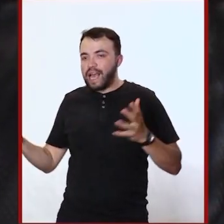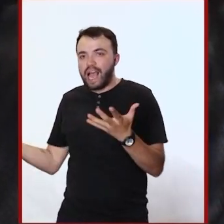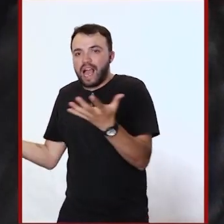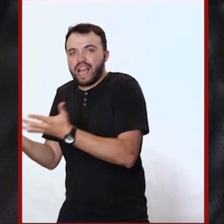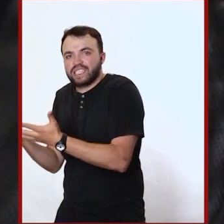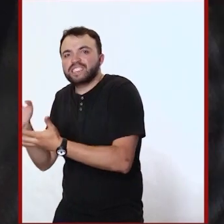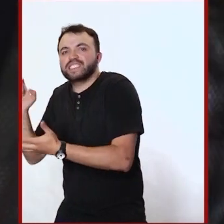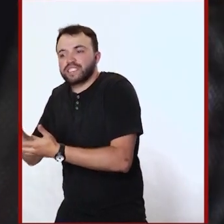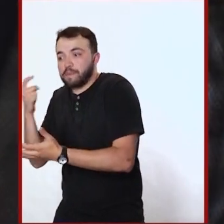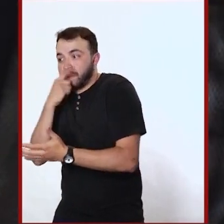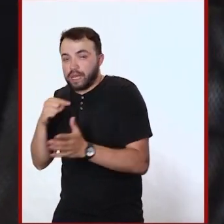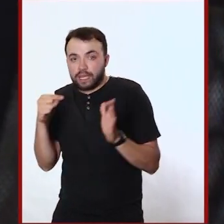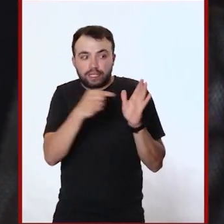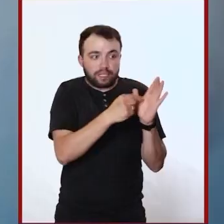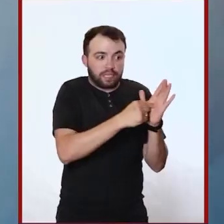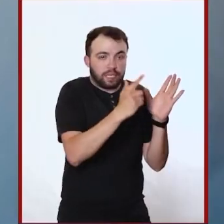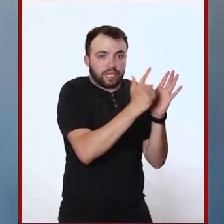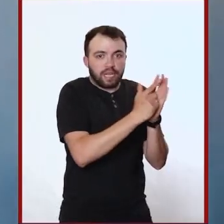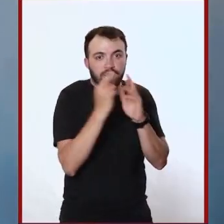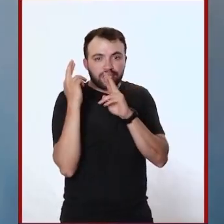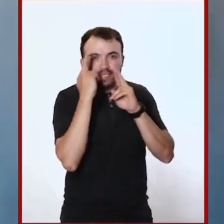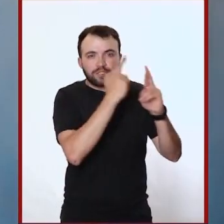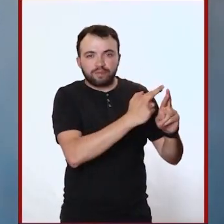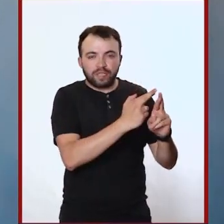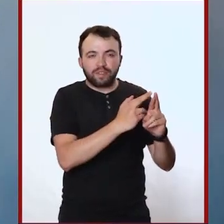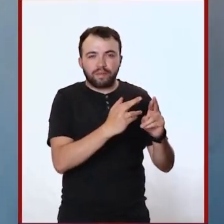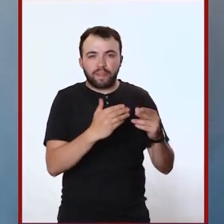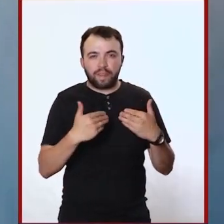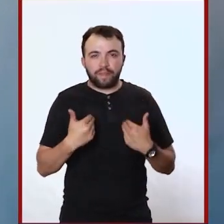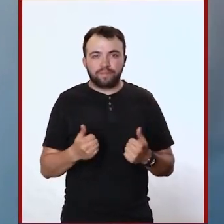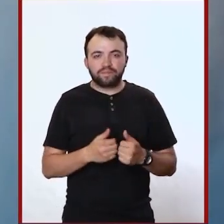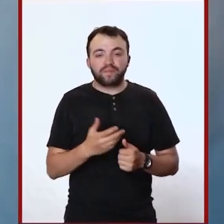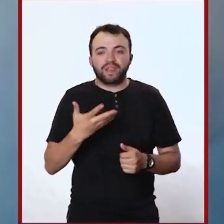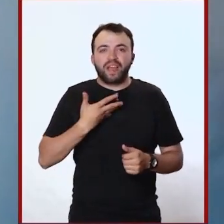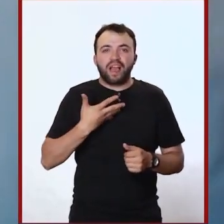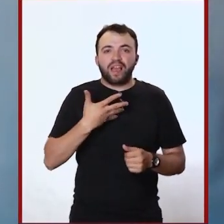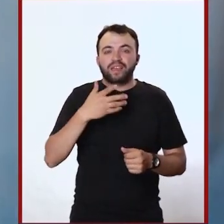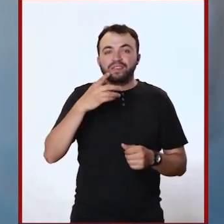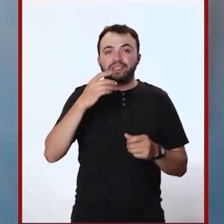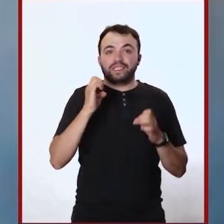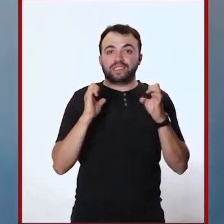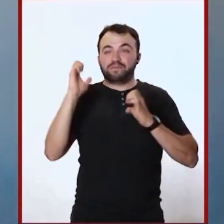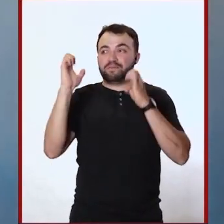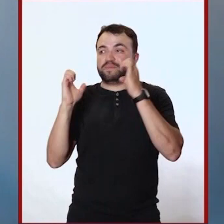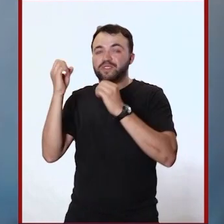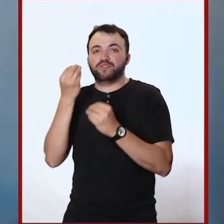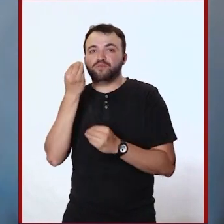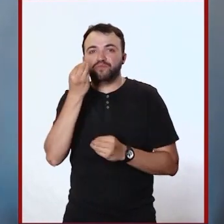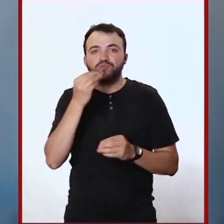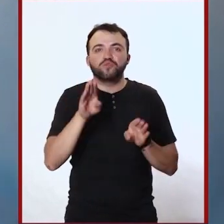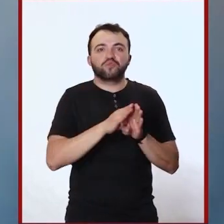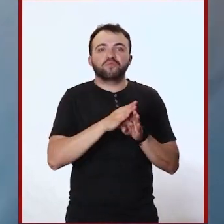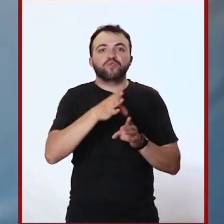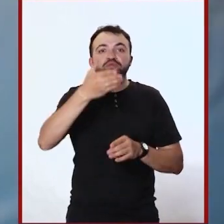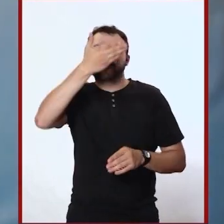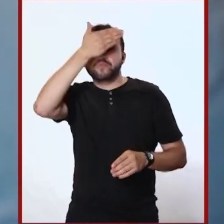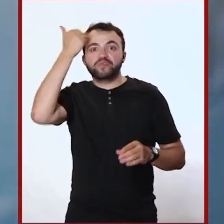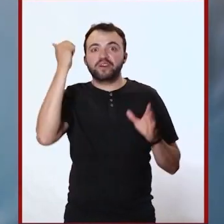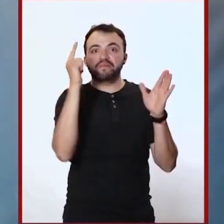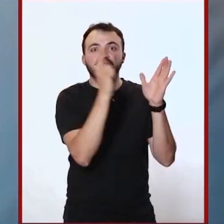hay un desconocimiento justamente de la ley y de estas normas por muchas de las empresas o los espacios laborales que deberían de